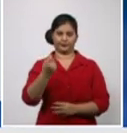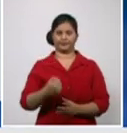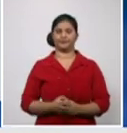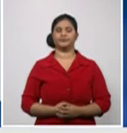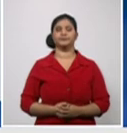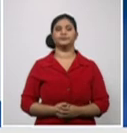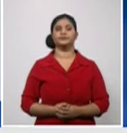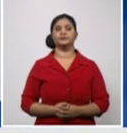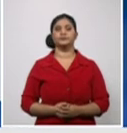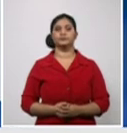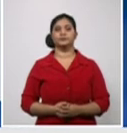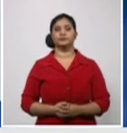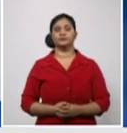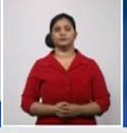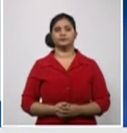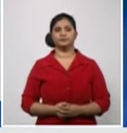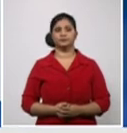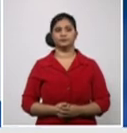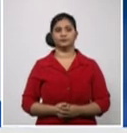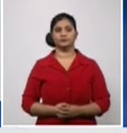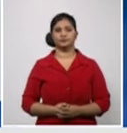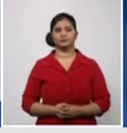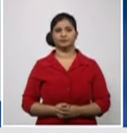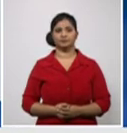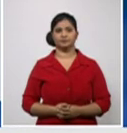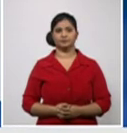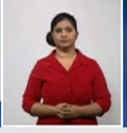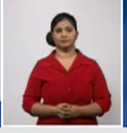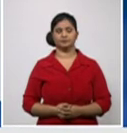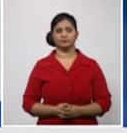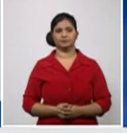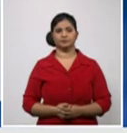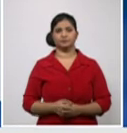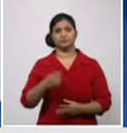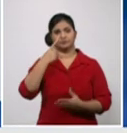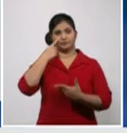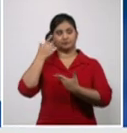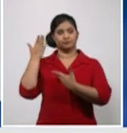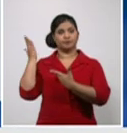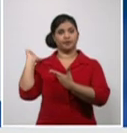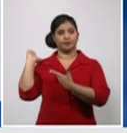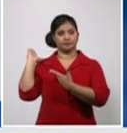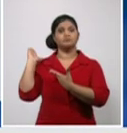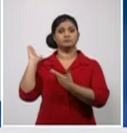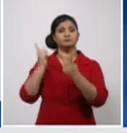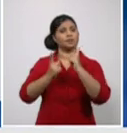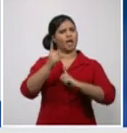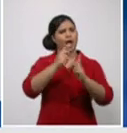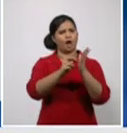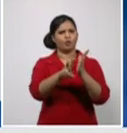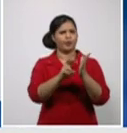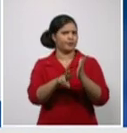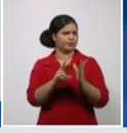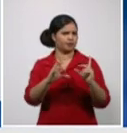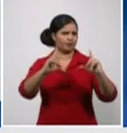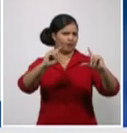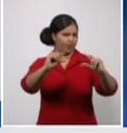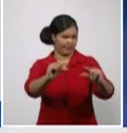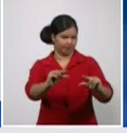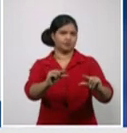día de ayer. Fíjense que aparentemente de muchas provincias ya se está